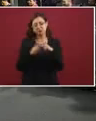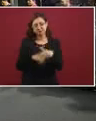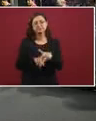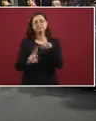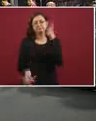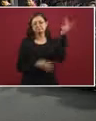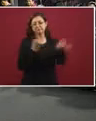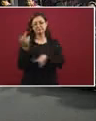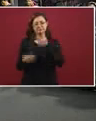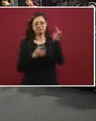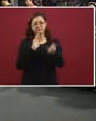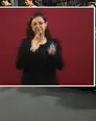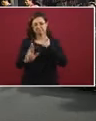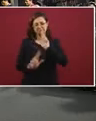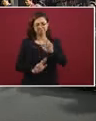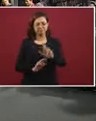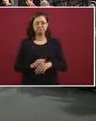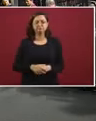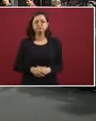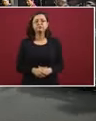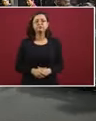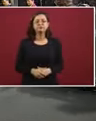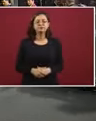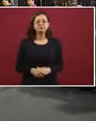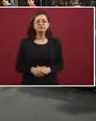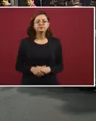sesión de preguntas y respuestas.